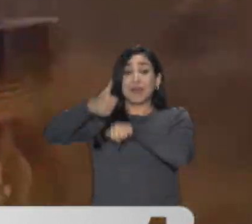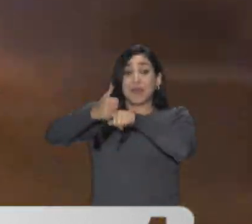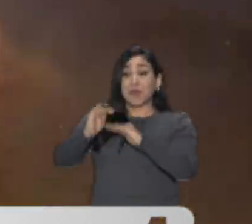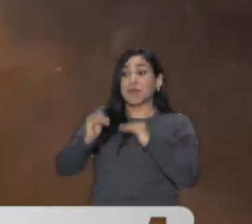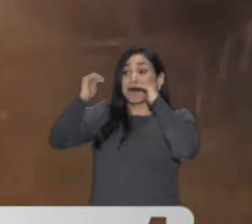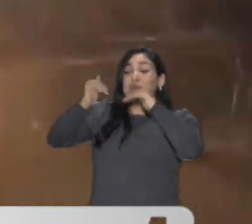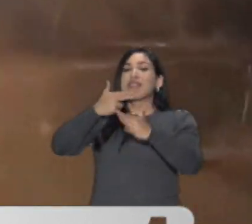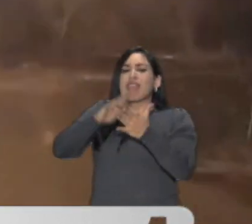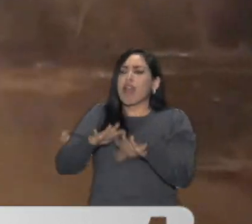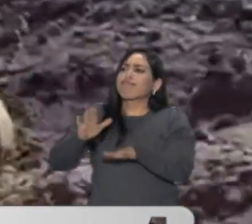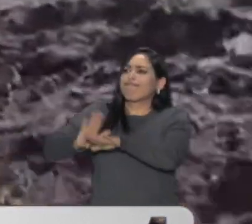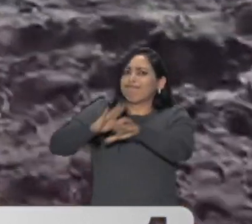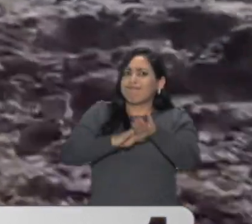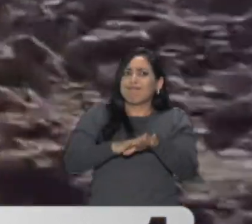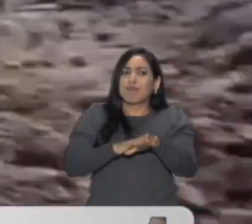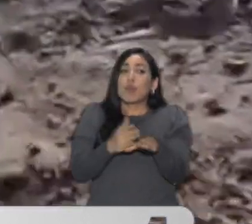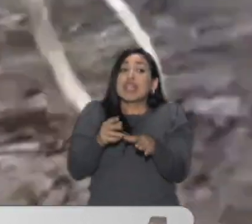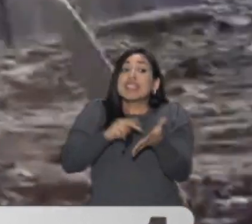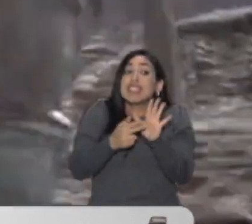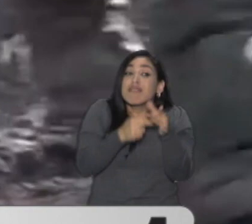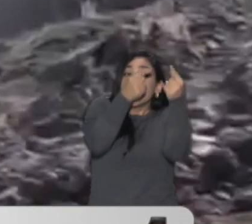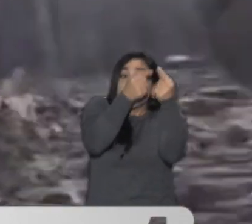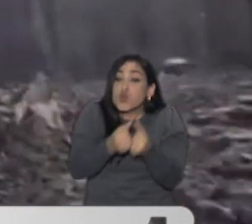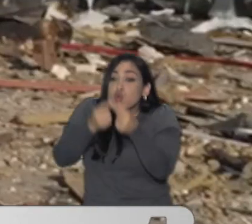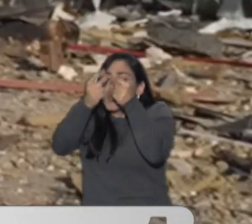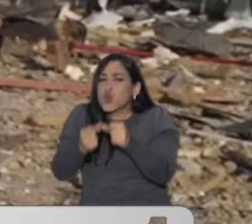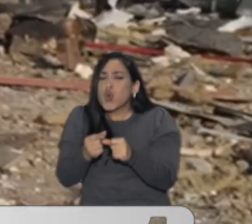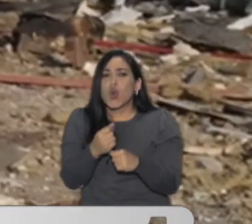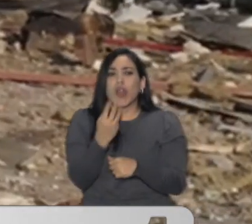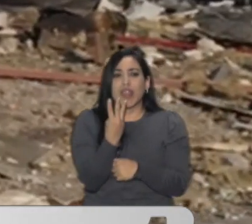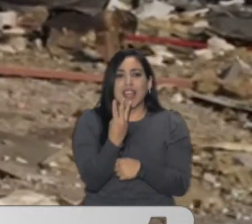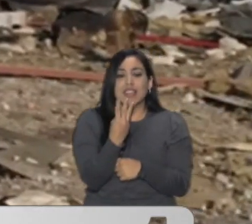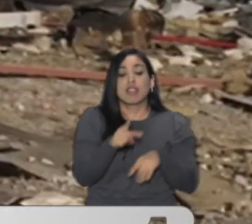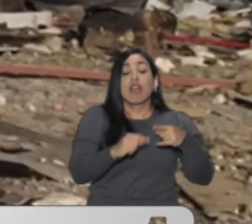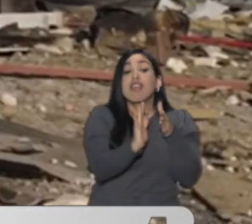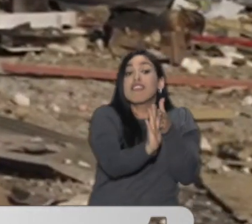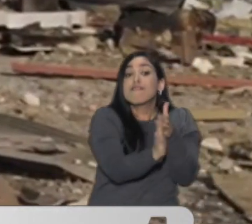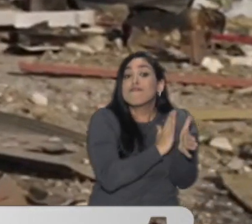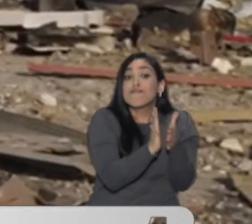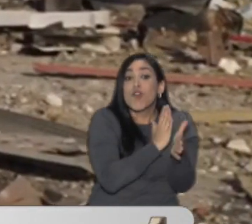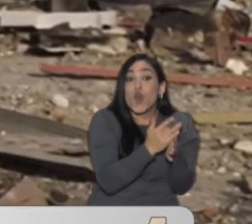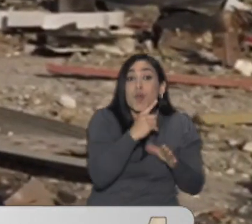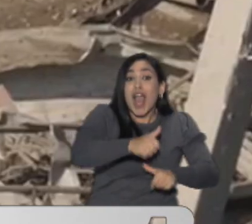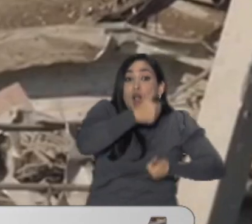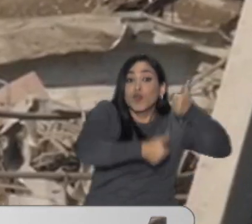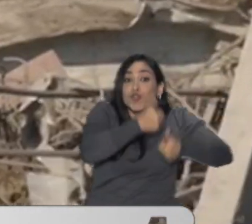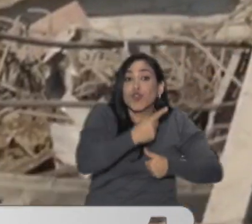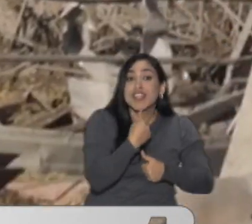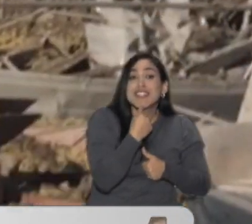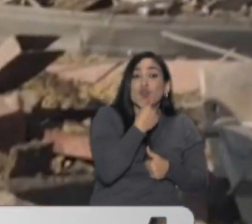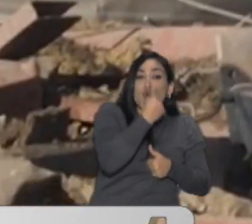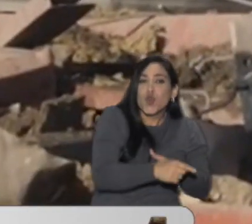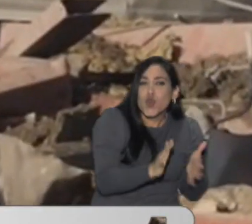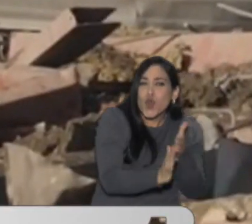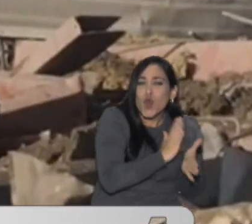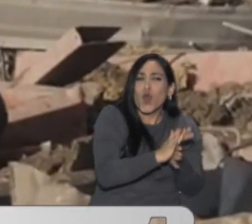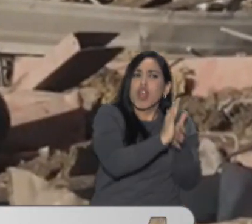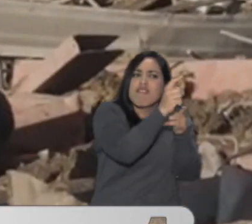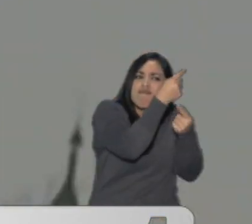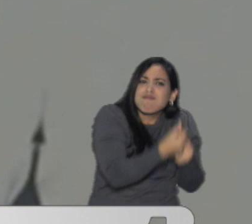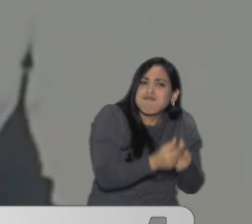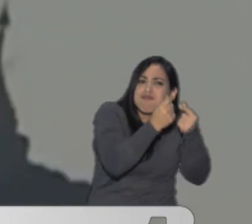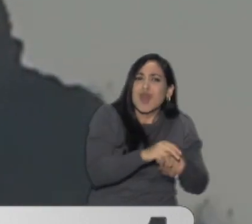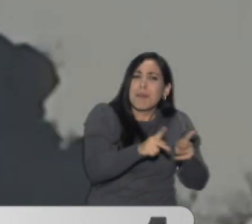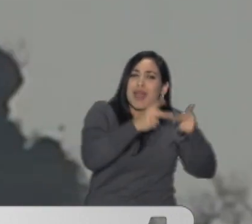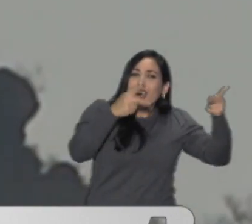Alianza Atlántica destacó que la estimación se fundamentó en 3 fuentes. La información de las autoridades ucranianas, los datos emitidos